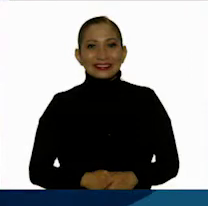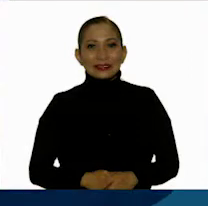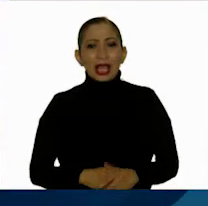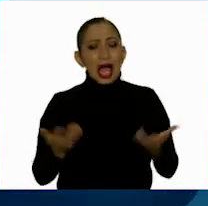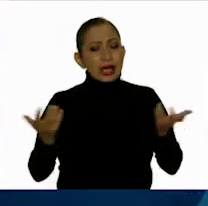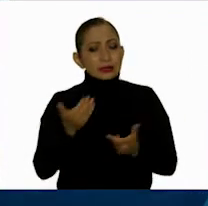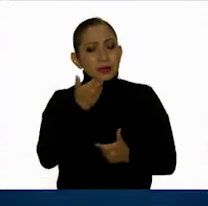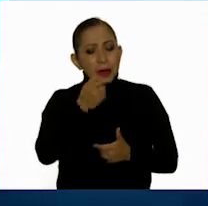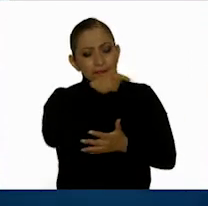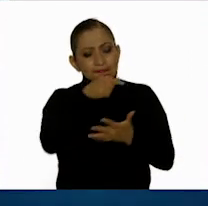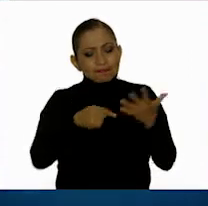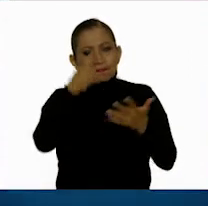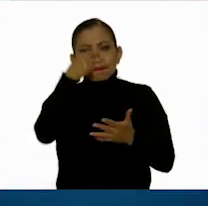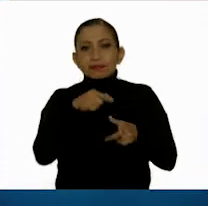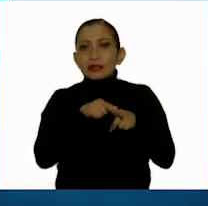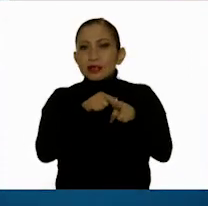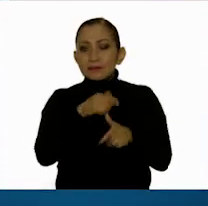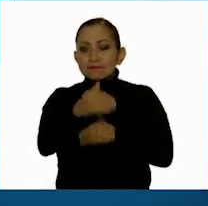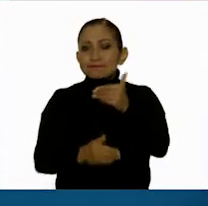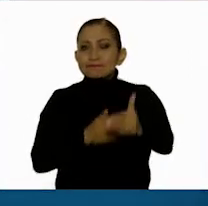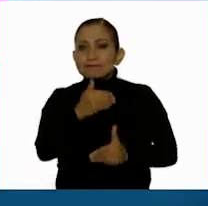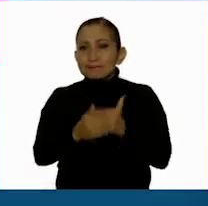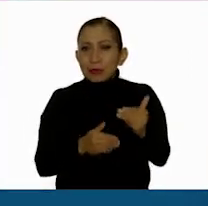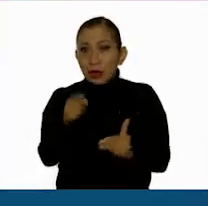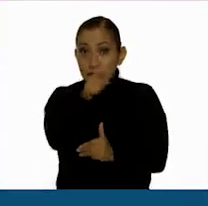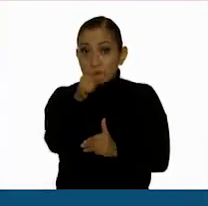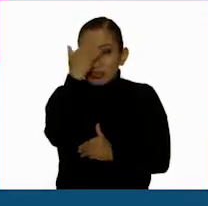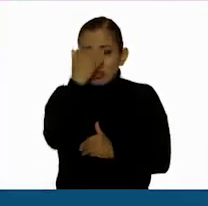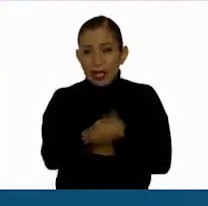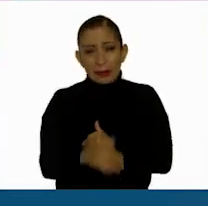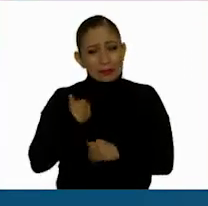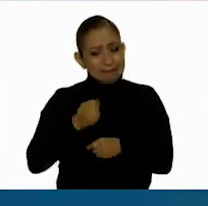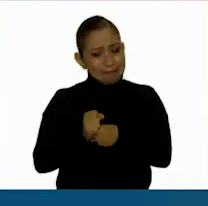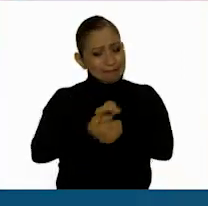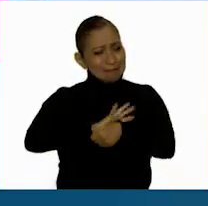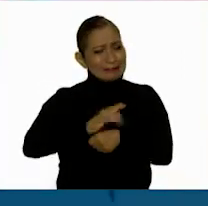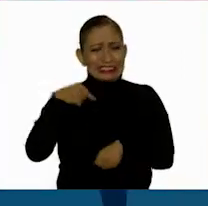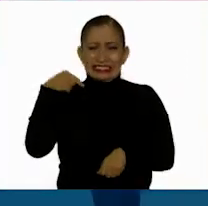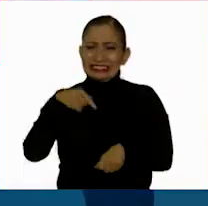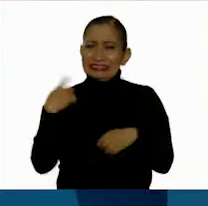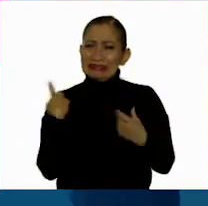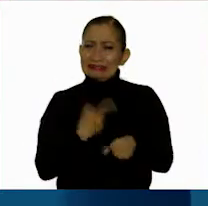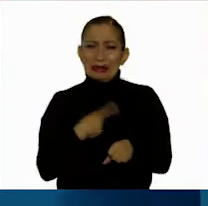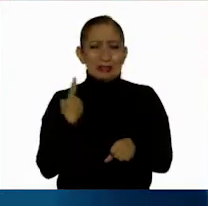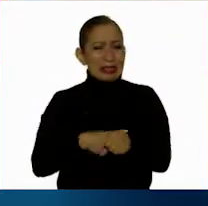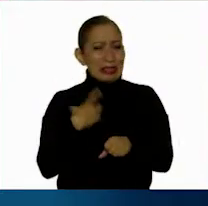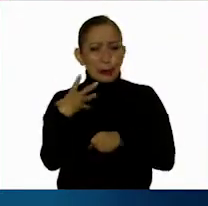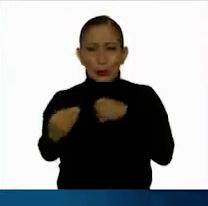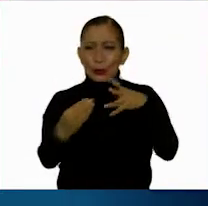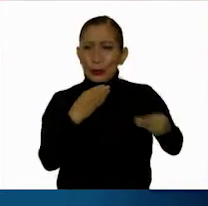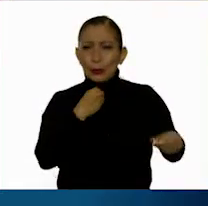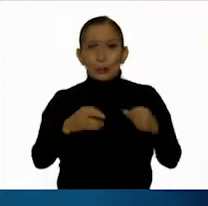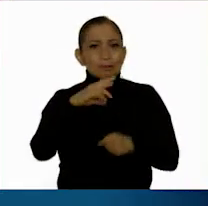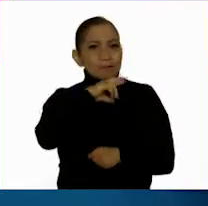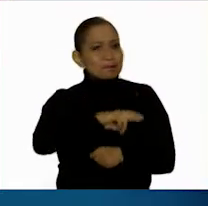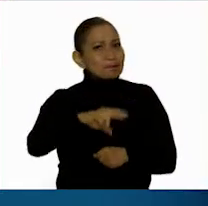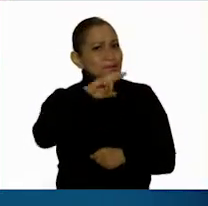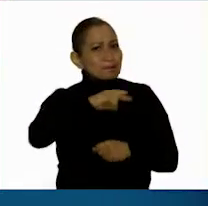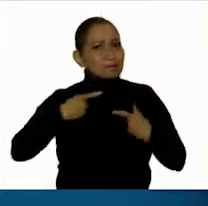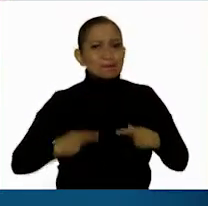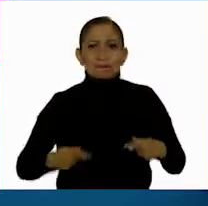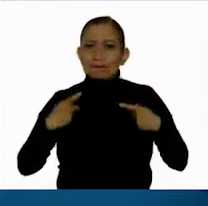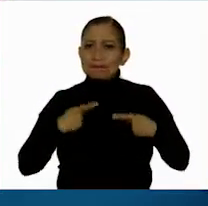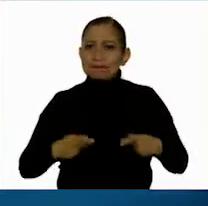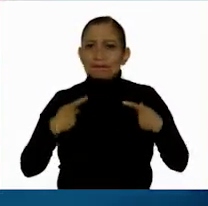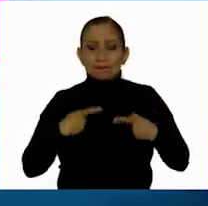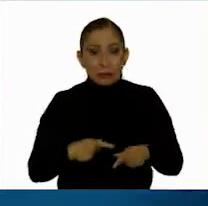Buenas prácticas para seguir adelante. Como todos sabemos, la COVID-19 es una enfermedad que se contagia muy fácilmente entre las